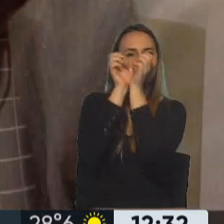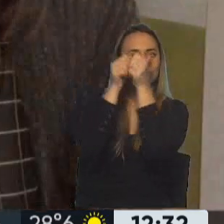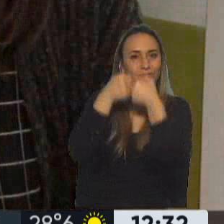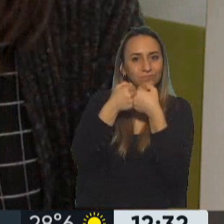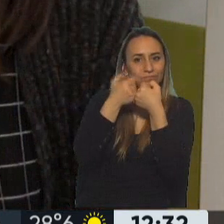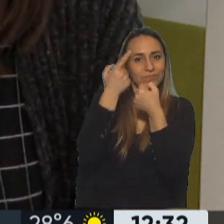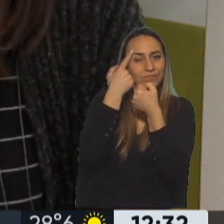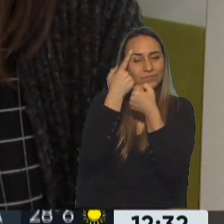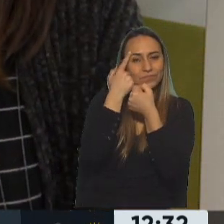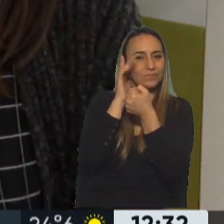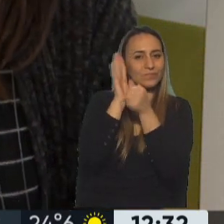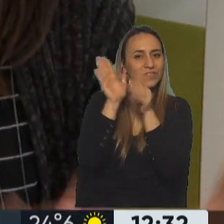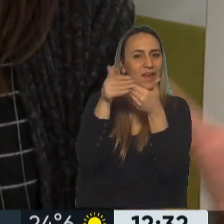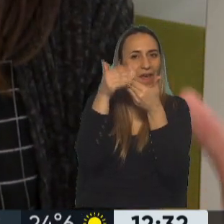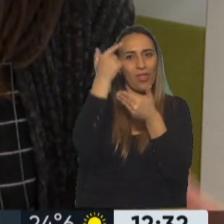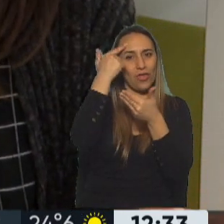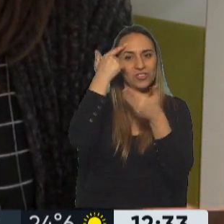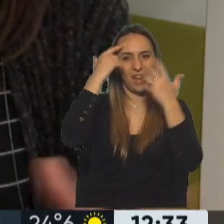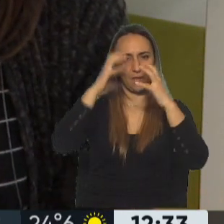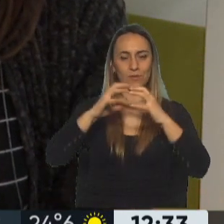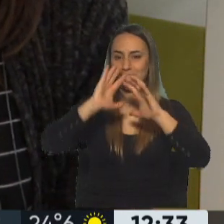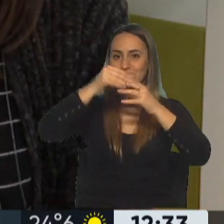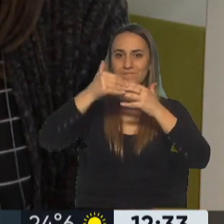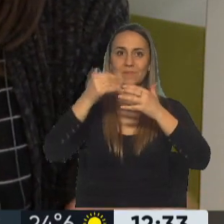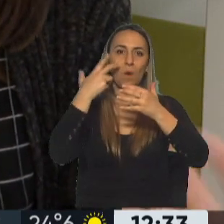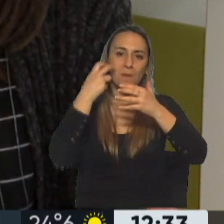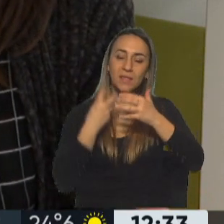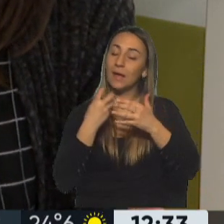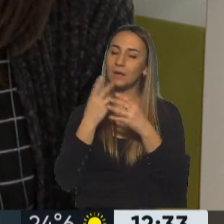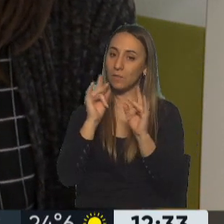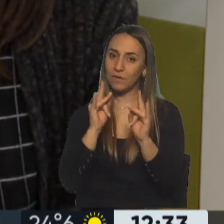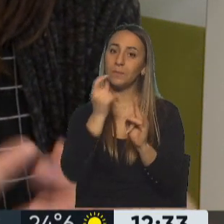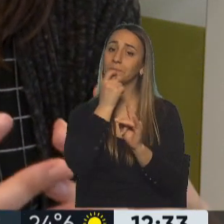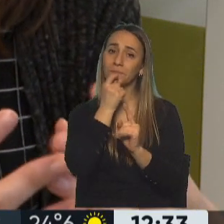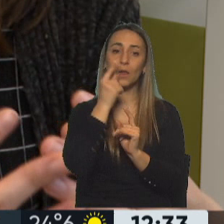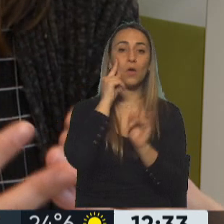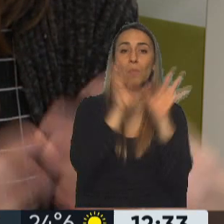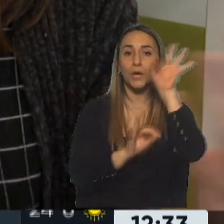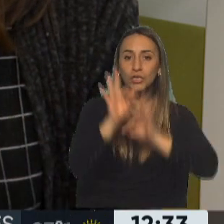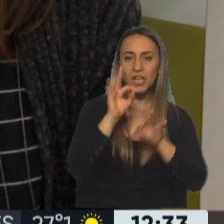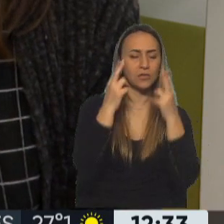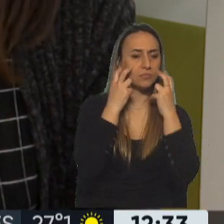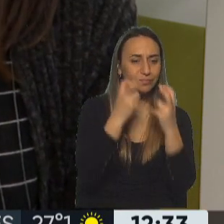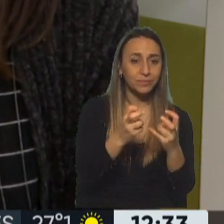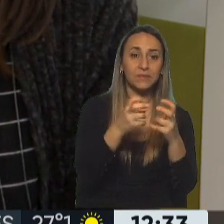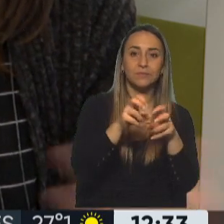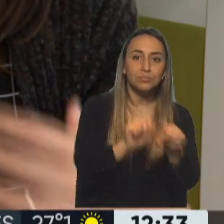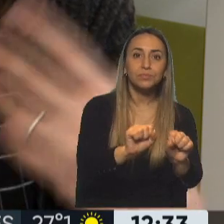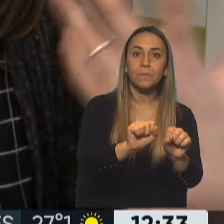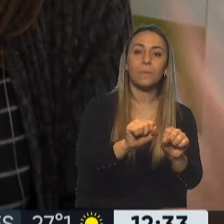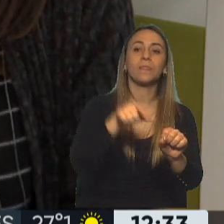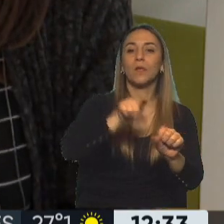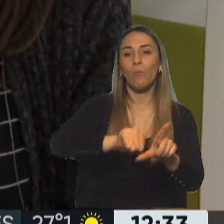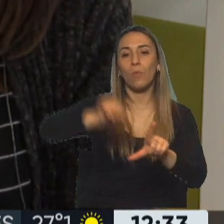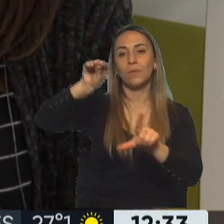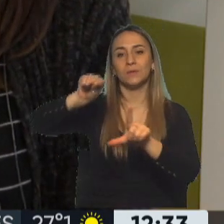Siempre que uno termina alguna parte de un proyecto, se publica. Eso se publica en revistas internacionales